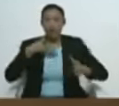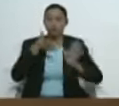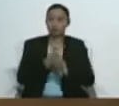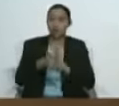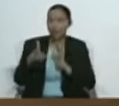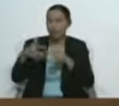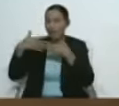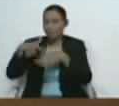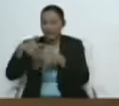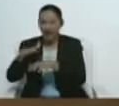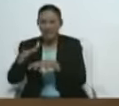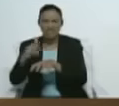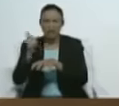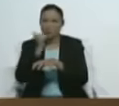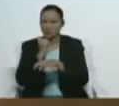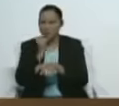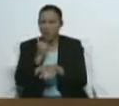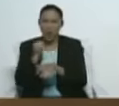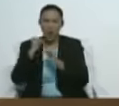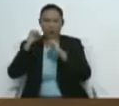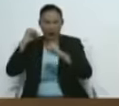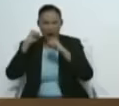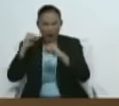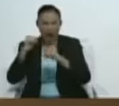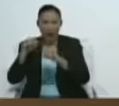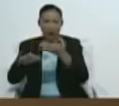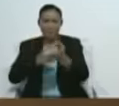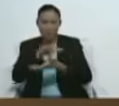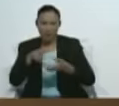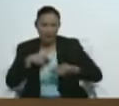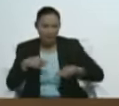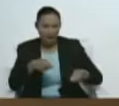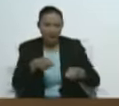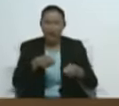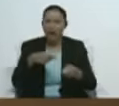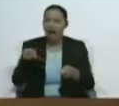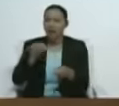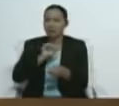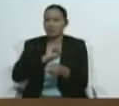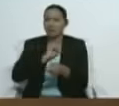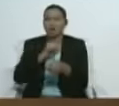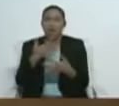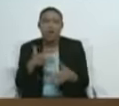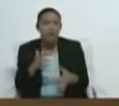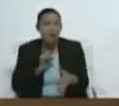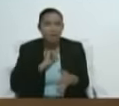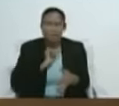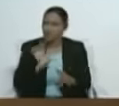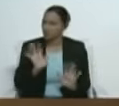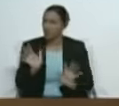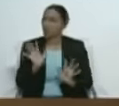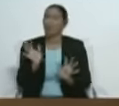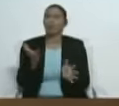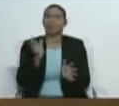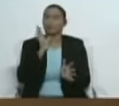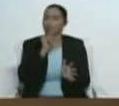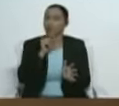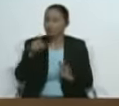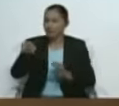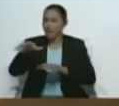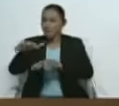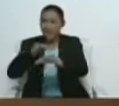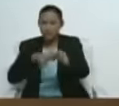manifestaciones de calle que son todos llamados cobardes porque no tienen aquí la población